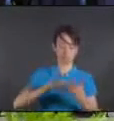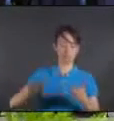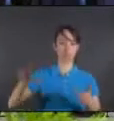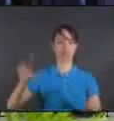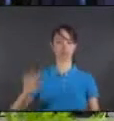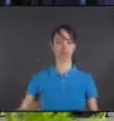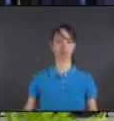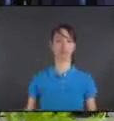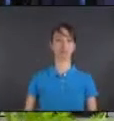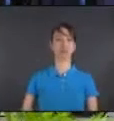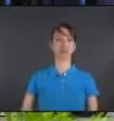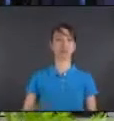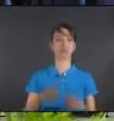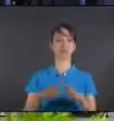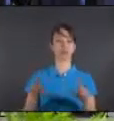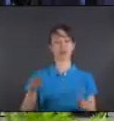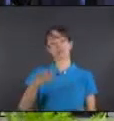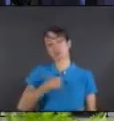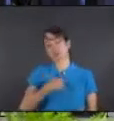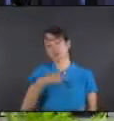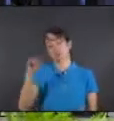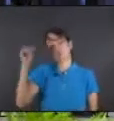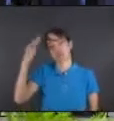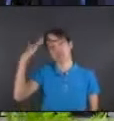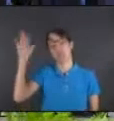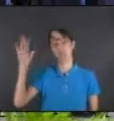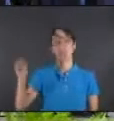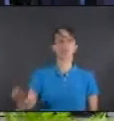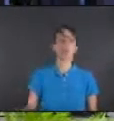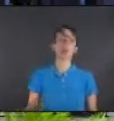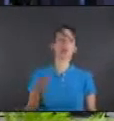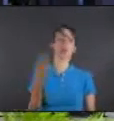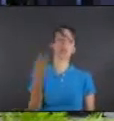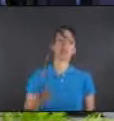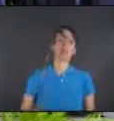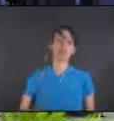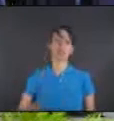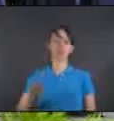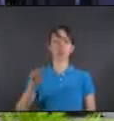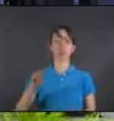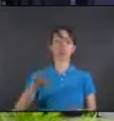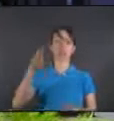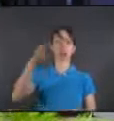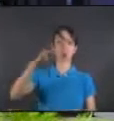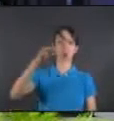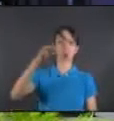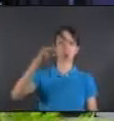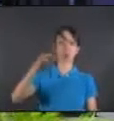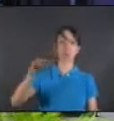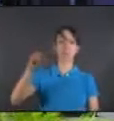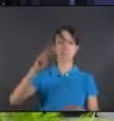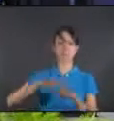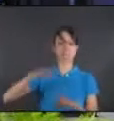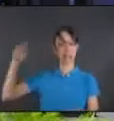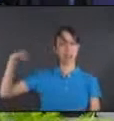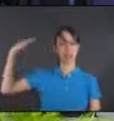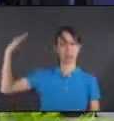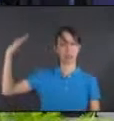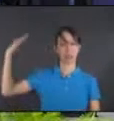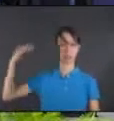plata y el oro, pasándolo por fuego. Entonces en el reinicio puede ser que venga un